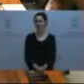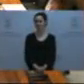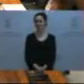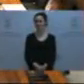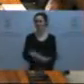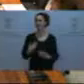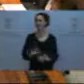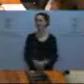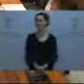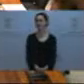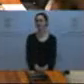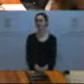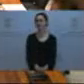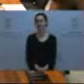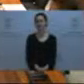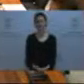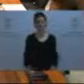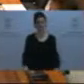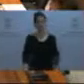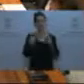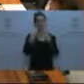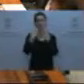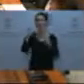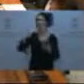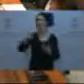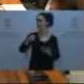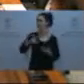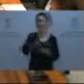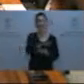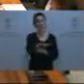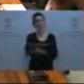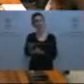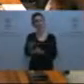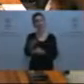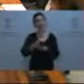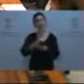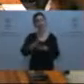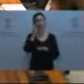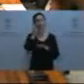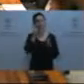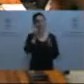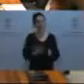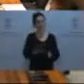Gracias. Muchas gracias, señor presidente. Señorías, señora consejera, buenos días.